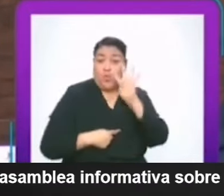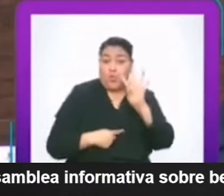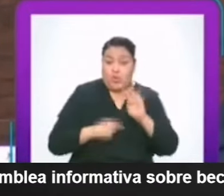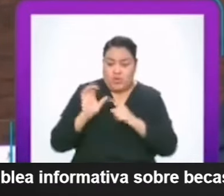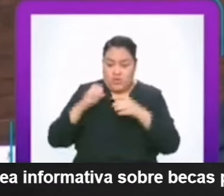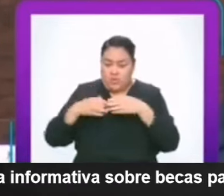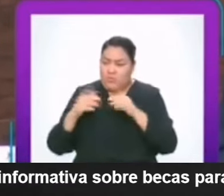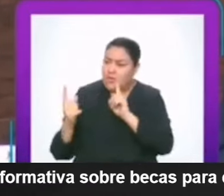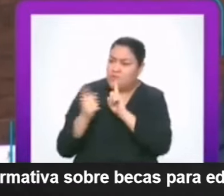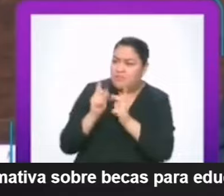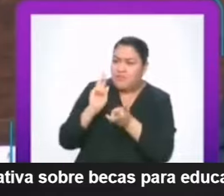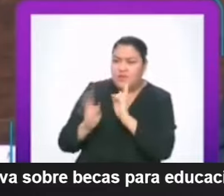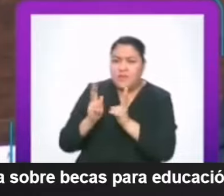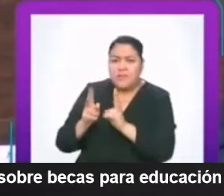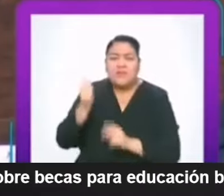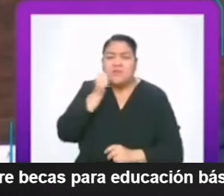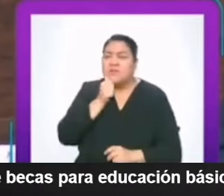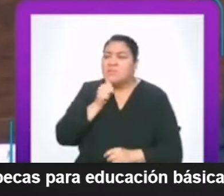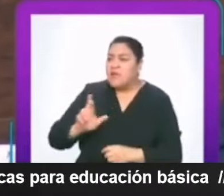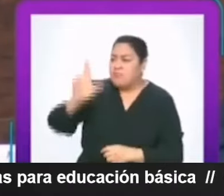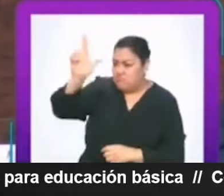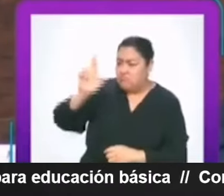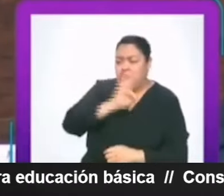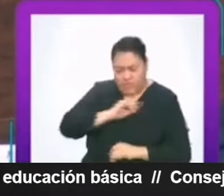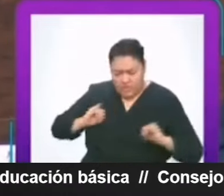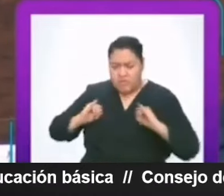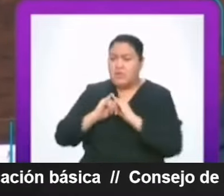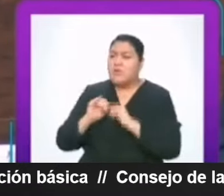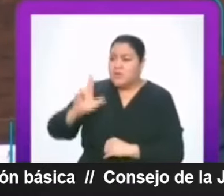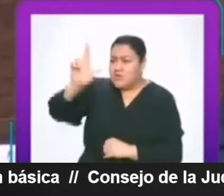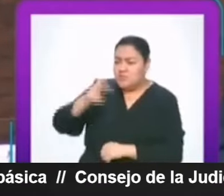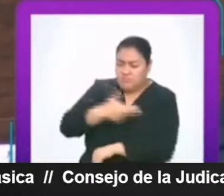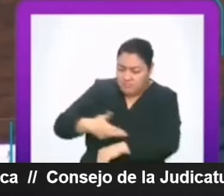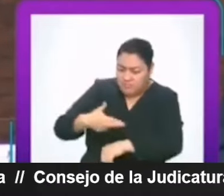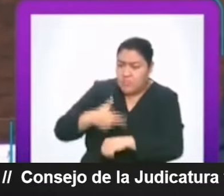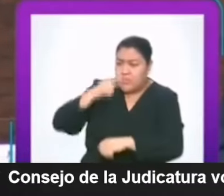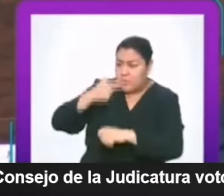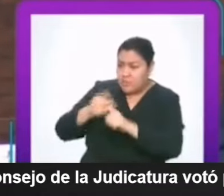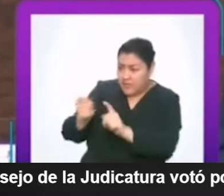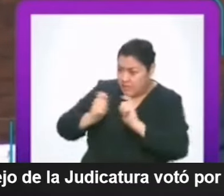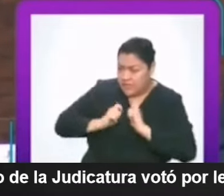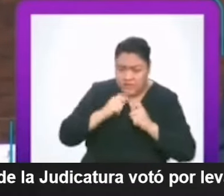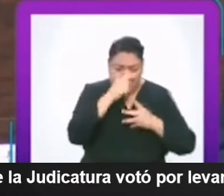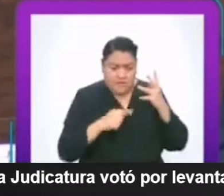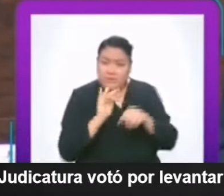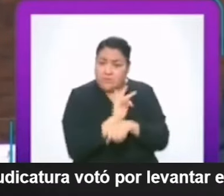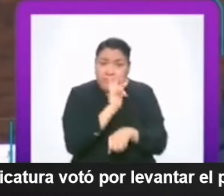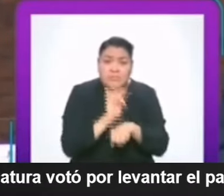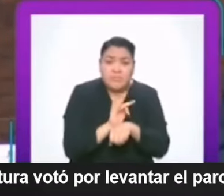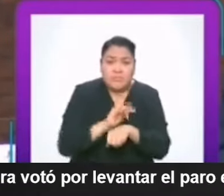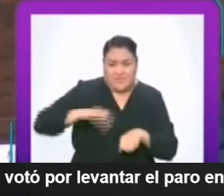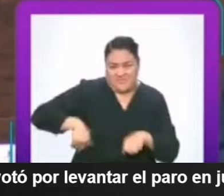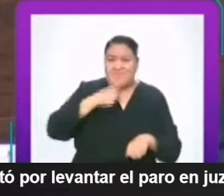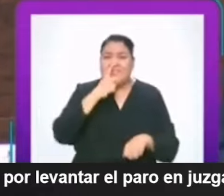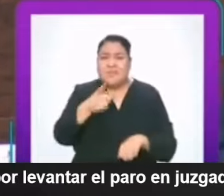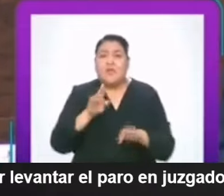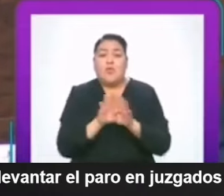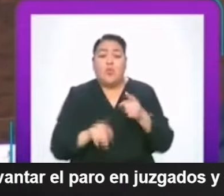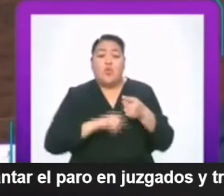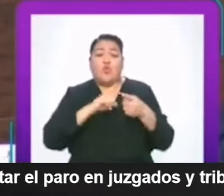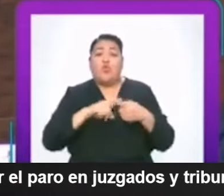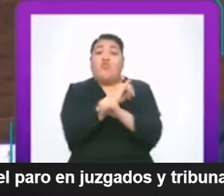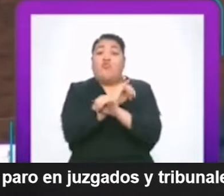el Pleno del INAI, de refrendar nuestra disposición institucional y la salvaguarda de los derechos fundamentales, como mencionado, el de la